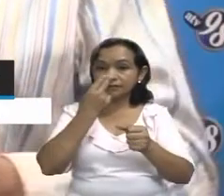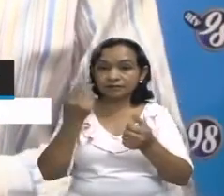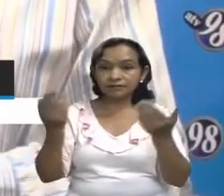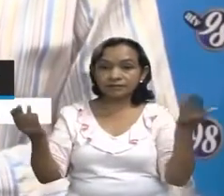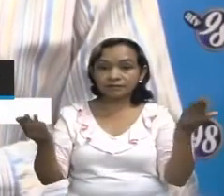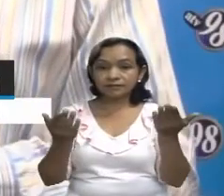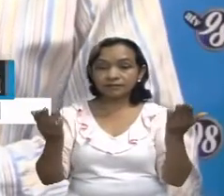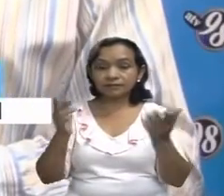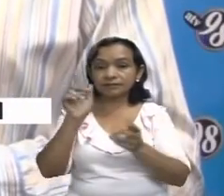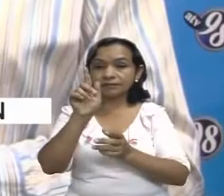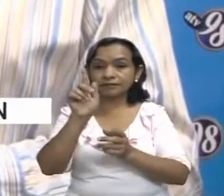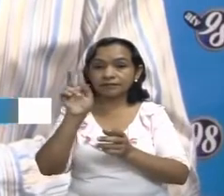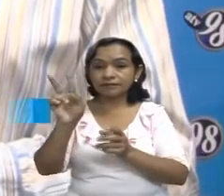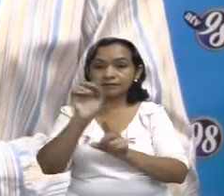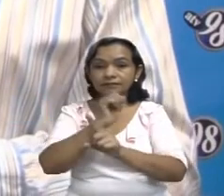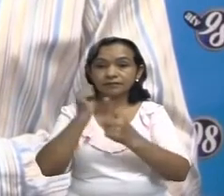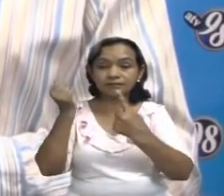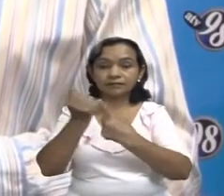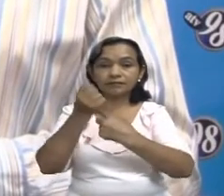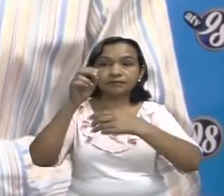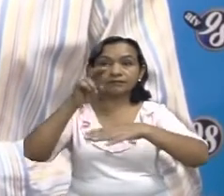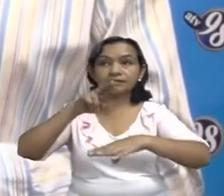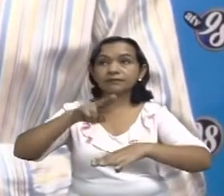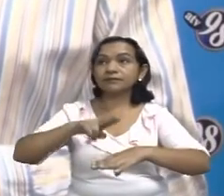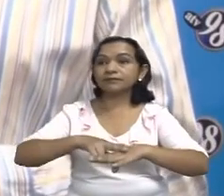el plenario de la Asamblea Nacional.